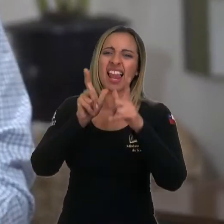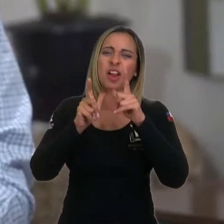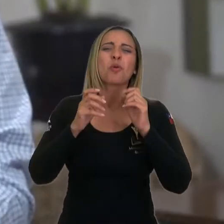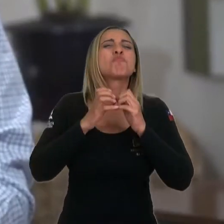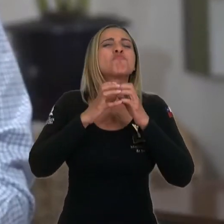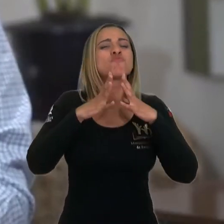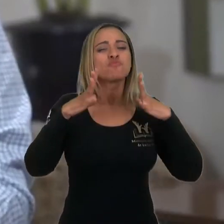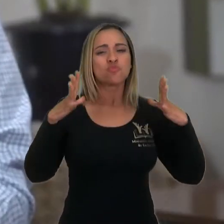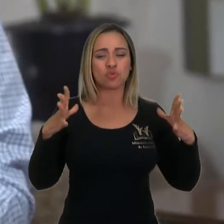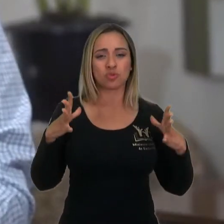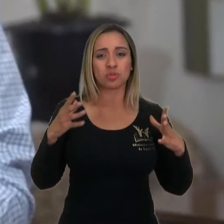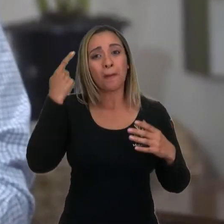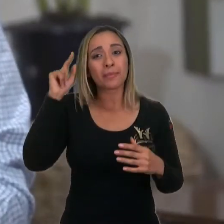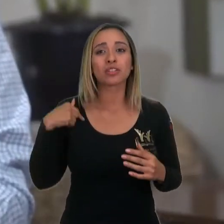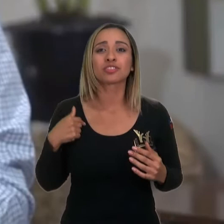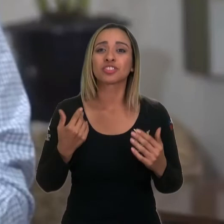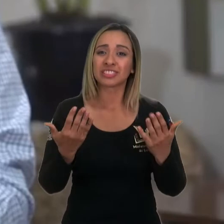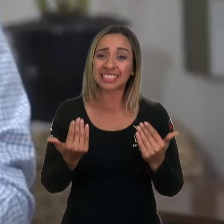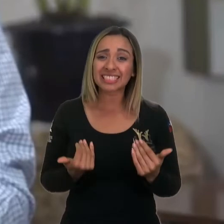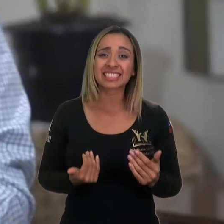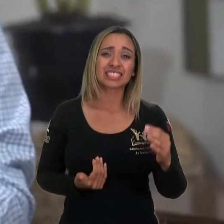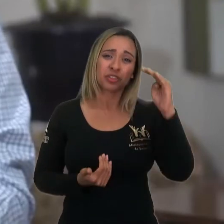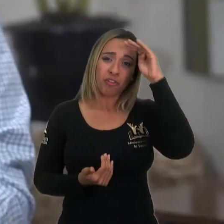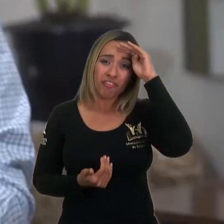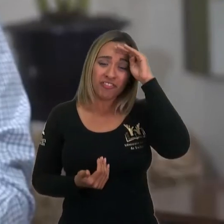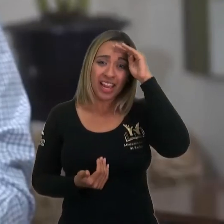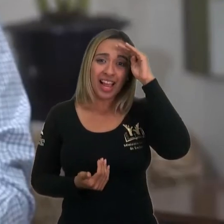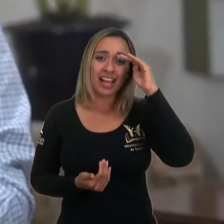Pero no logro creer, no puedo creer.